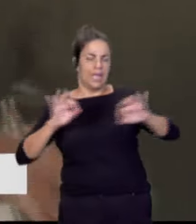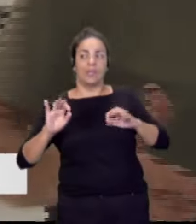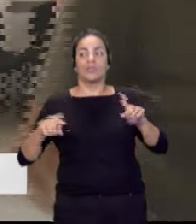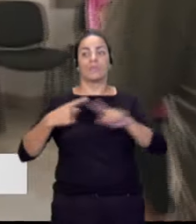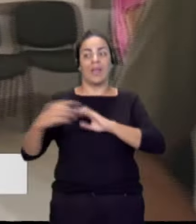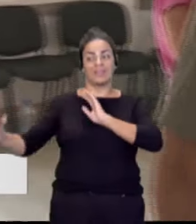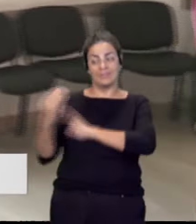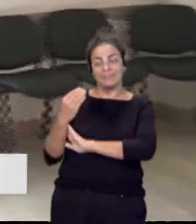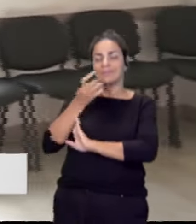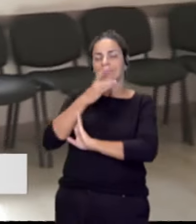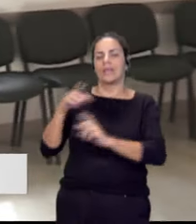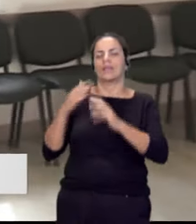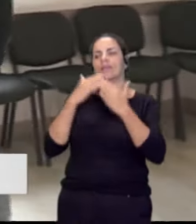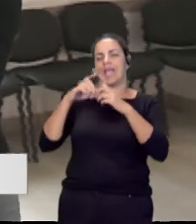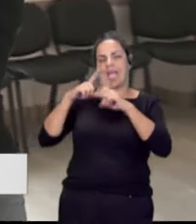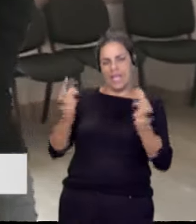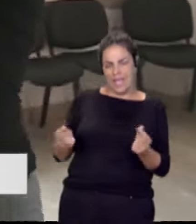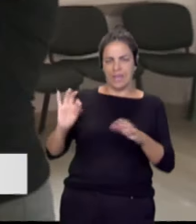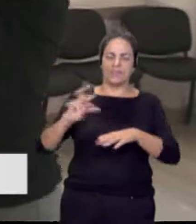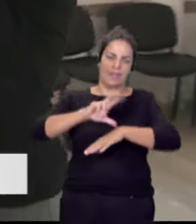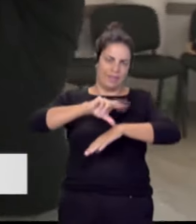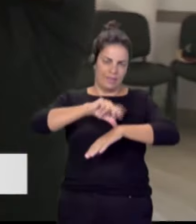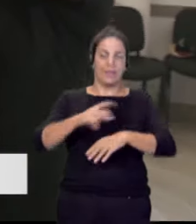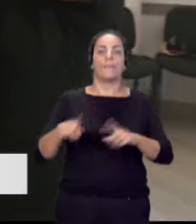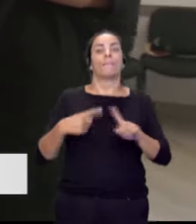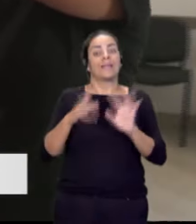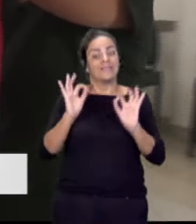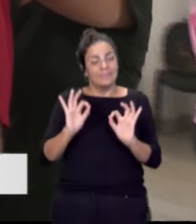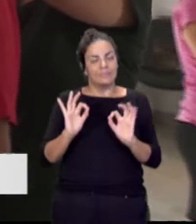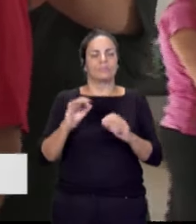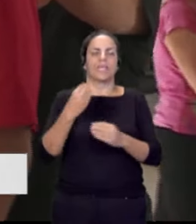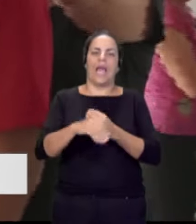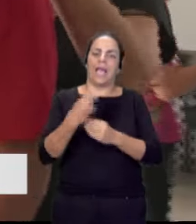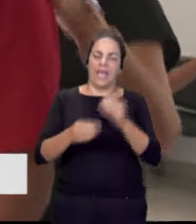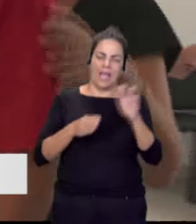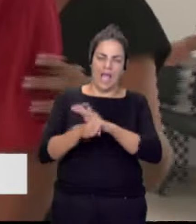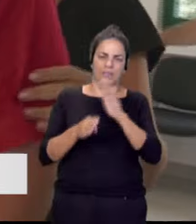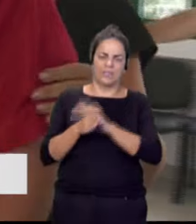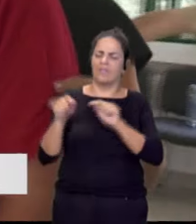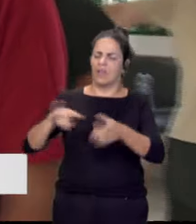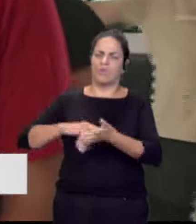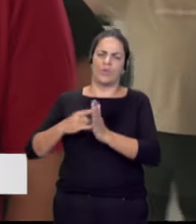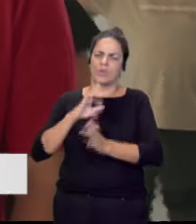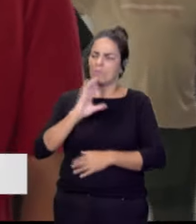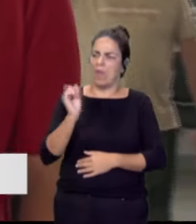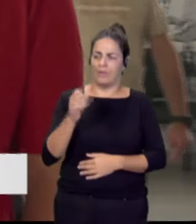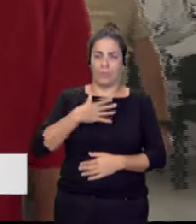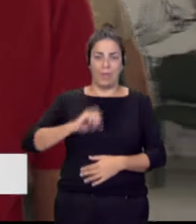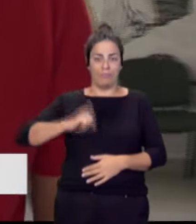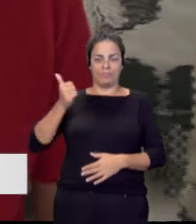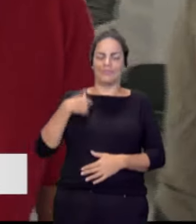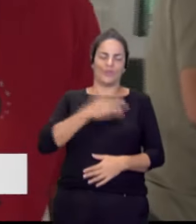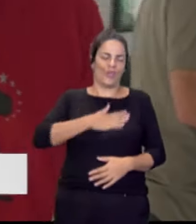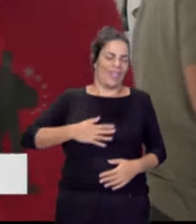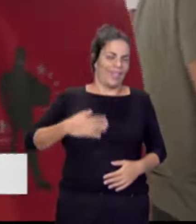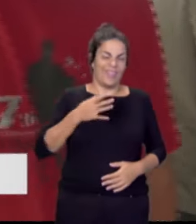por Elías del Cabildo de Gran Canaria y sobre todo a través de Gran Canaria Accesible, que la verdad que es un proyecto maravilloso que me han aprobado y estoy encantado y sobre todo